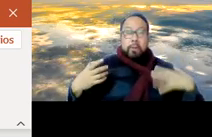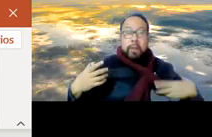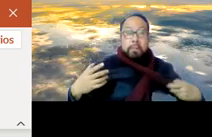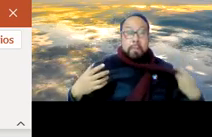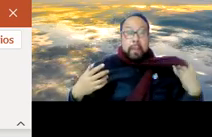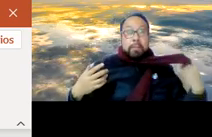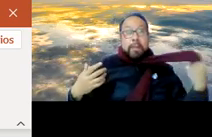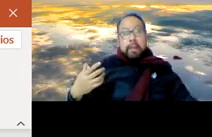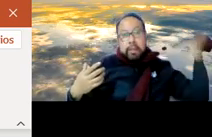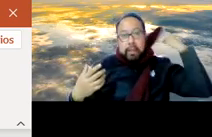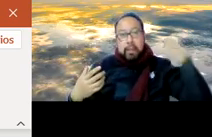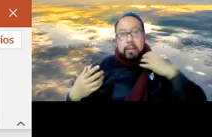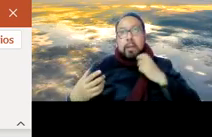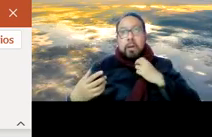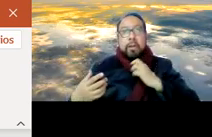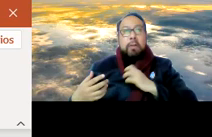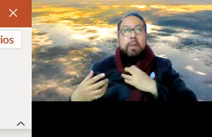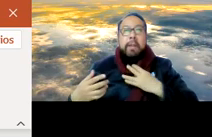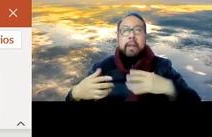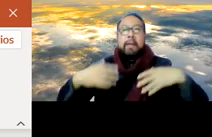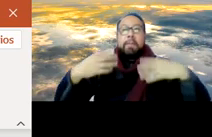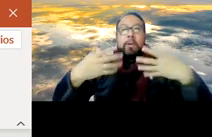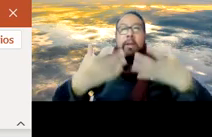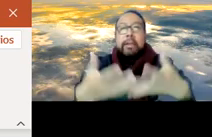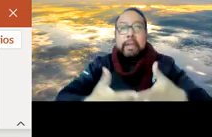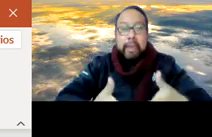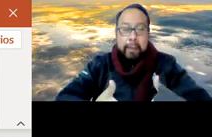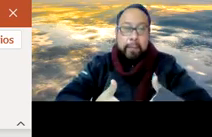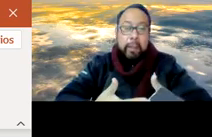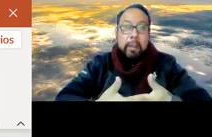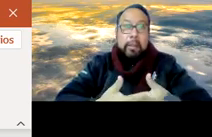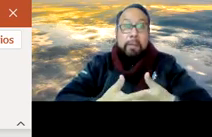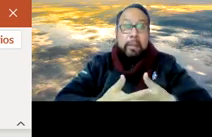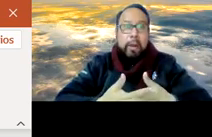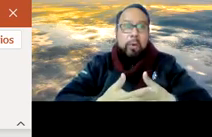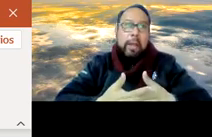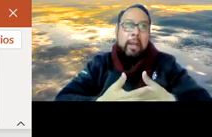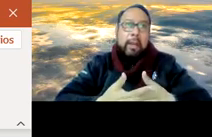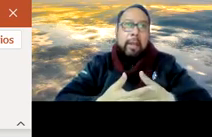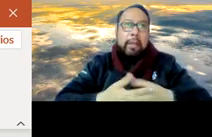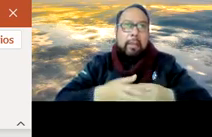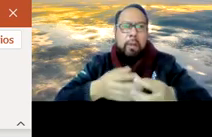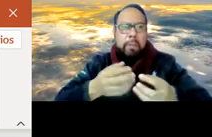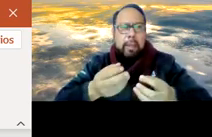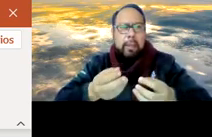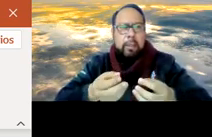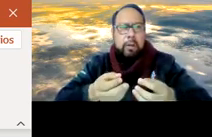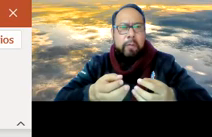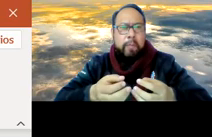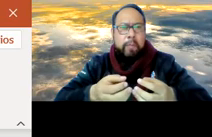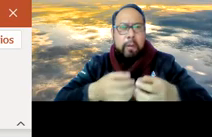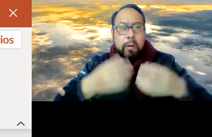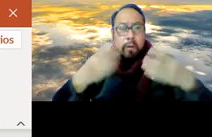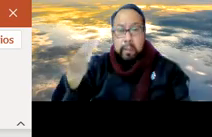para personas especializadas o de alguna manera personas que ya terminaron una carrera y que están en una